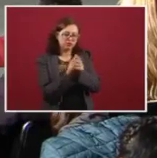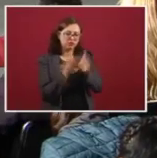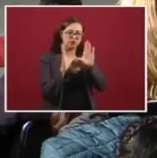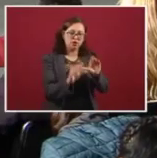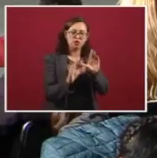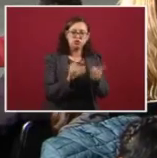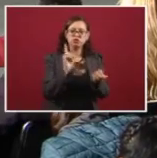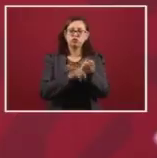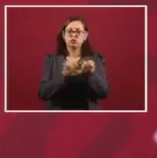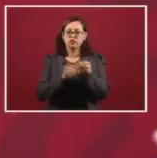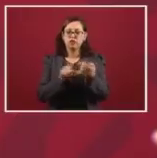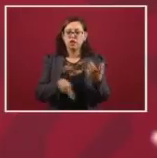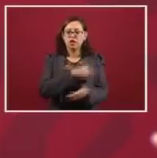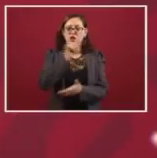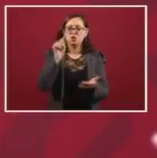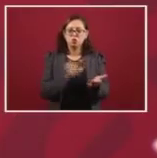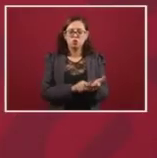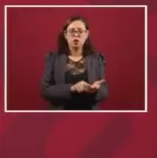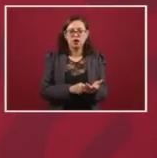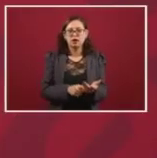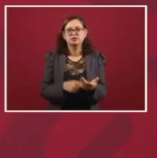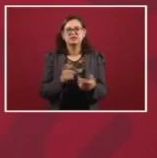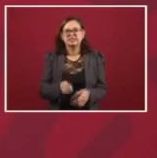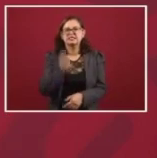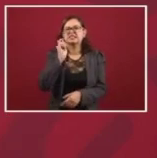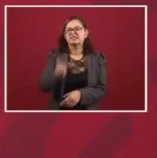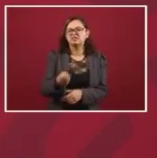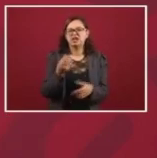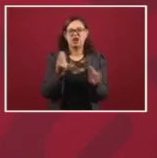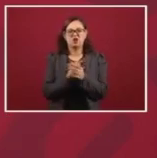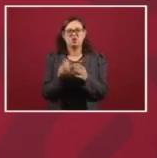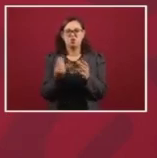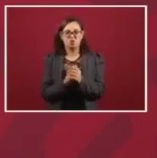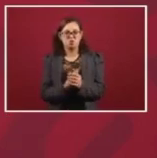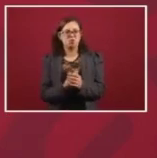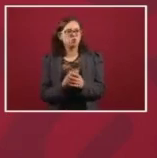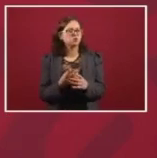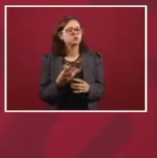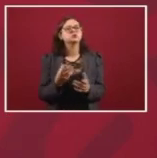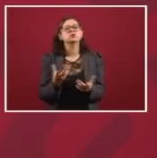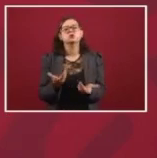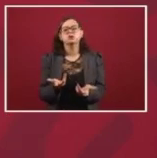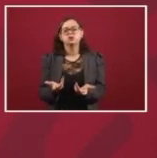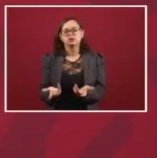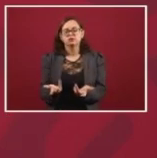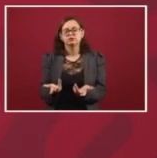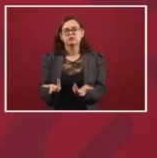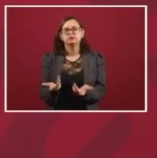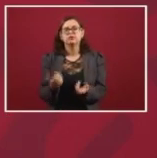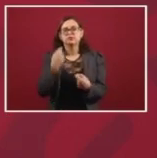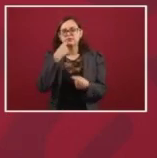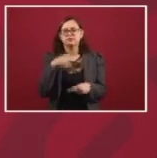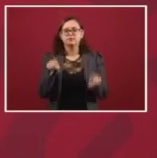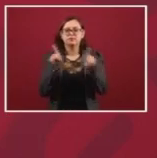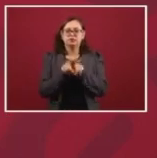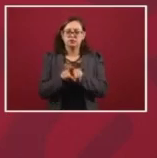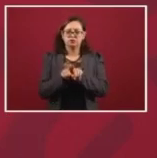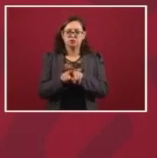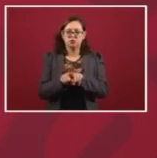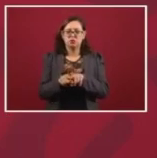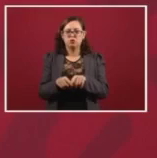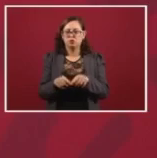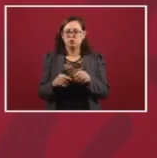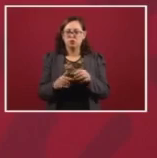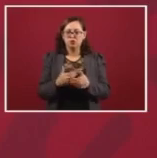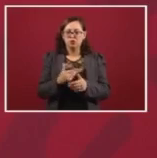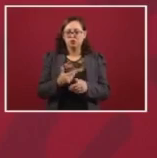dónde se están formando, en qué consisten los cursos de formación y cómo va a ir